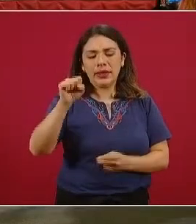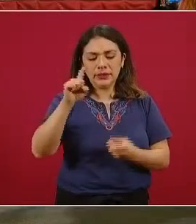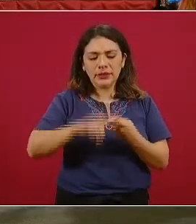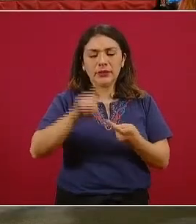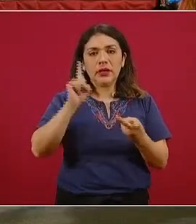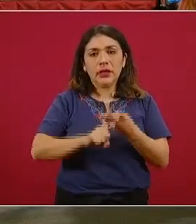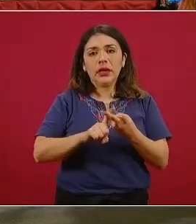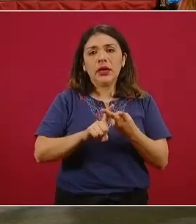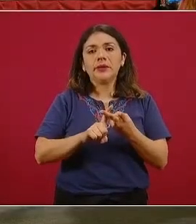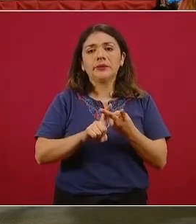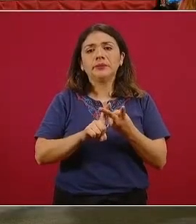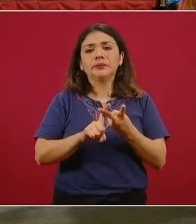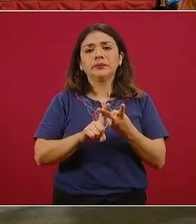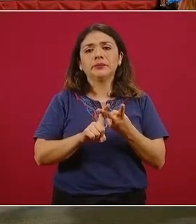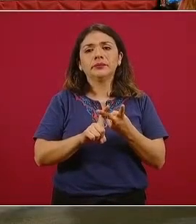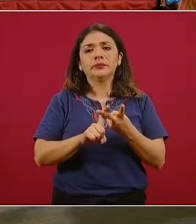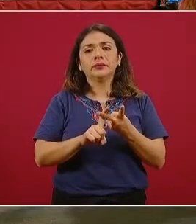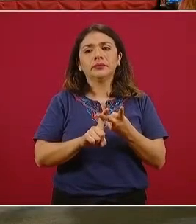Sistema